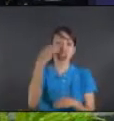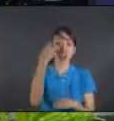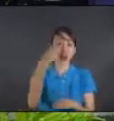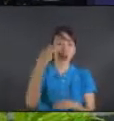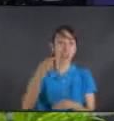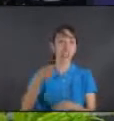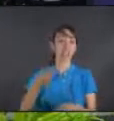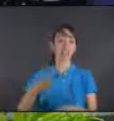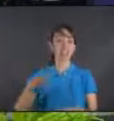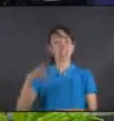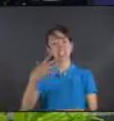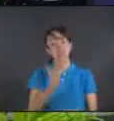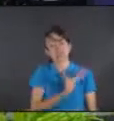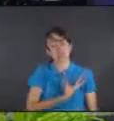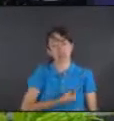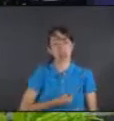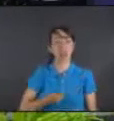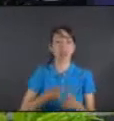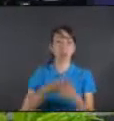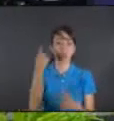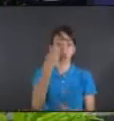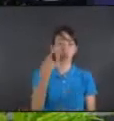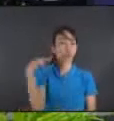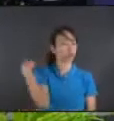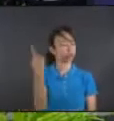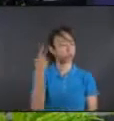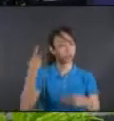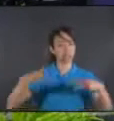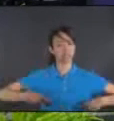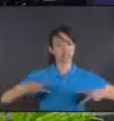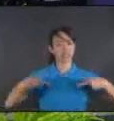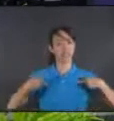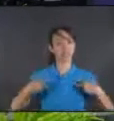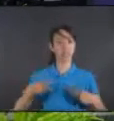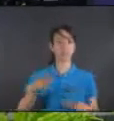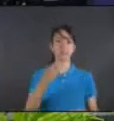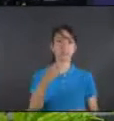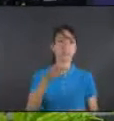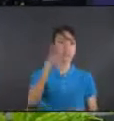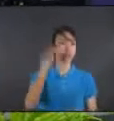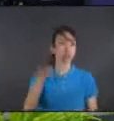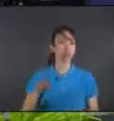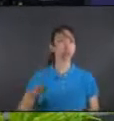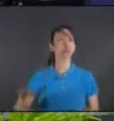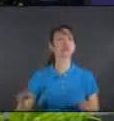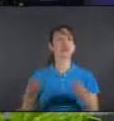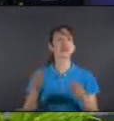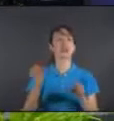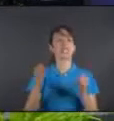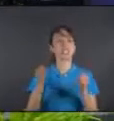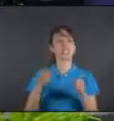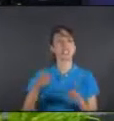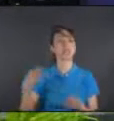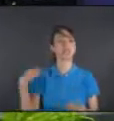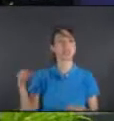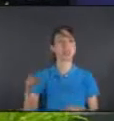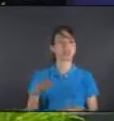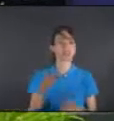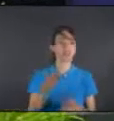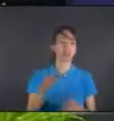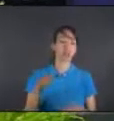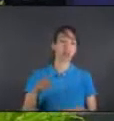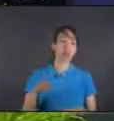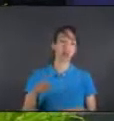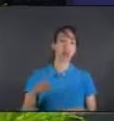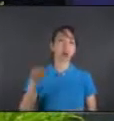haciéndolo, a uno de nuestros apóstoles, a Germán. Y le digo, ahora te admiro más, porque a él